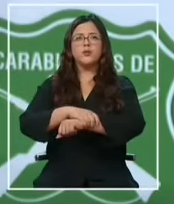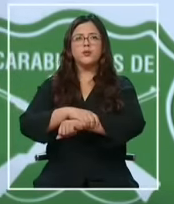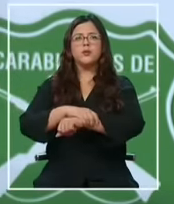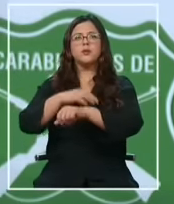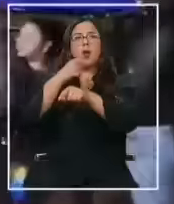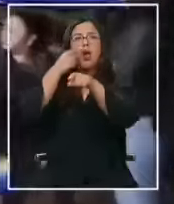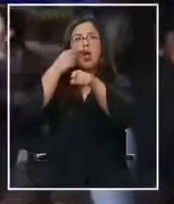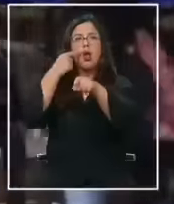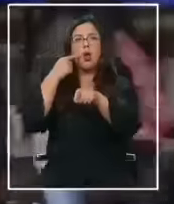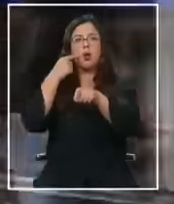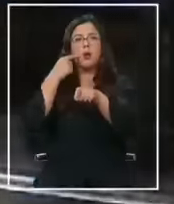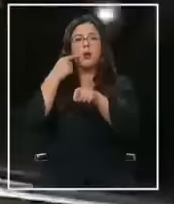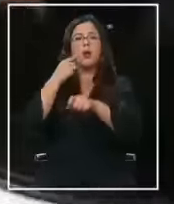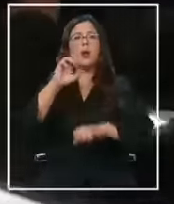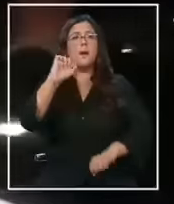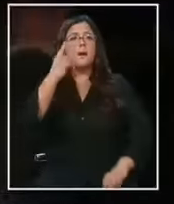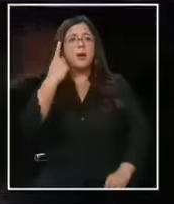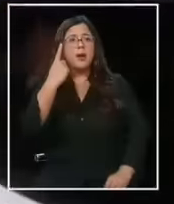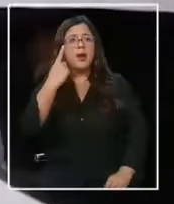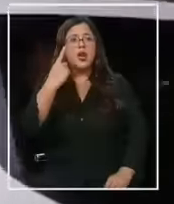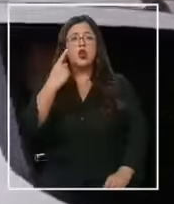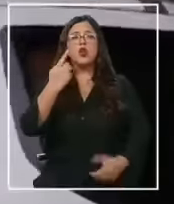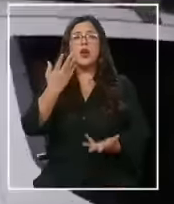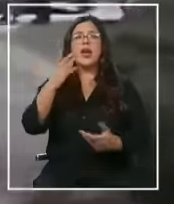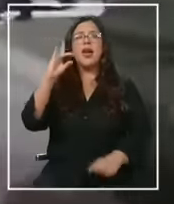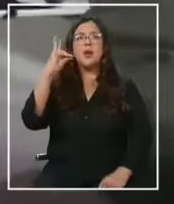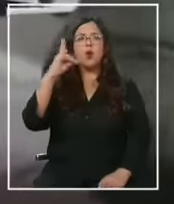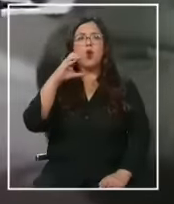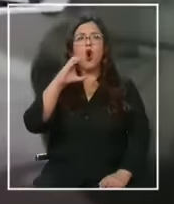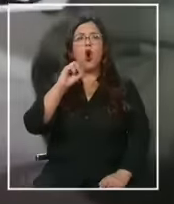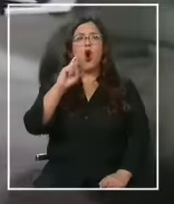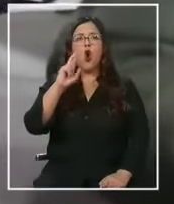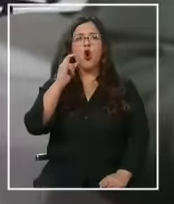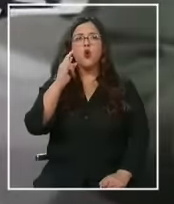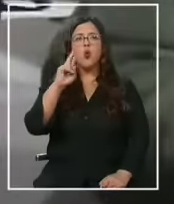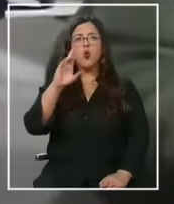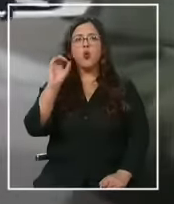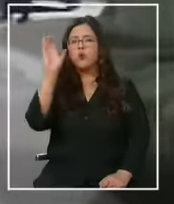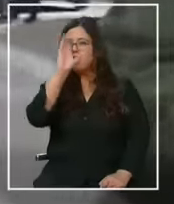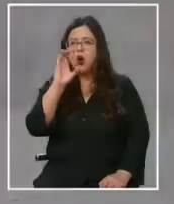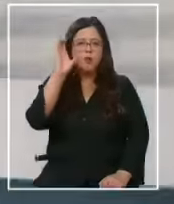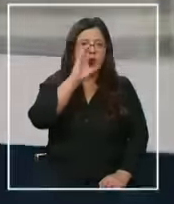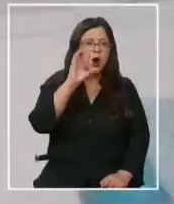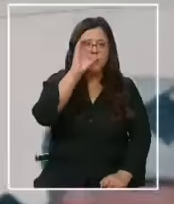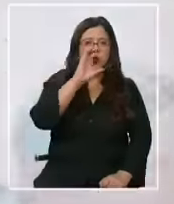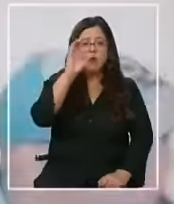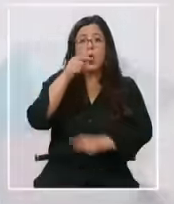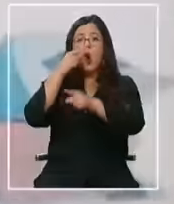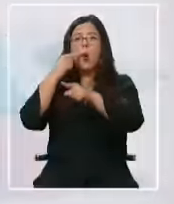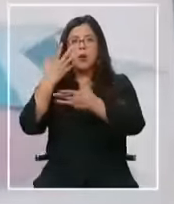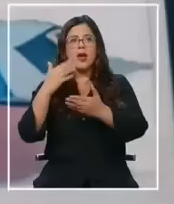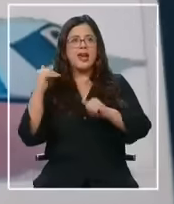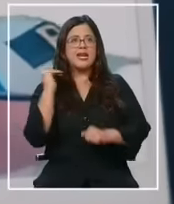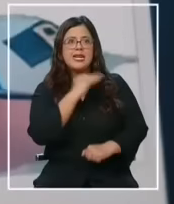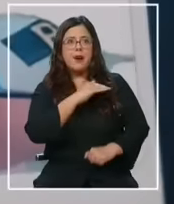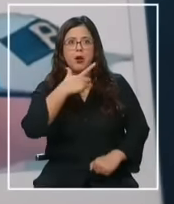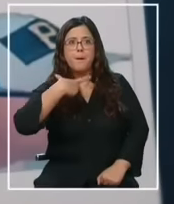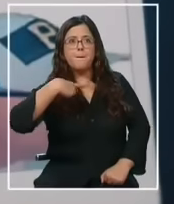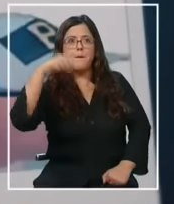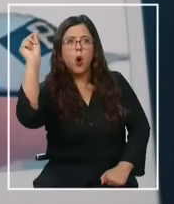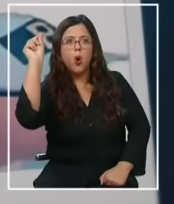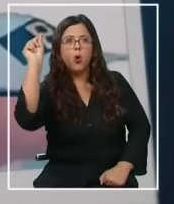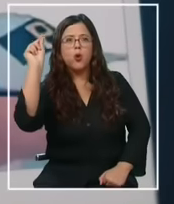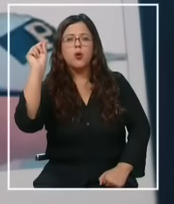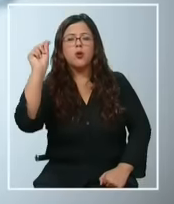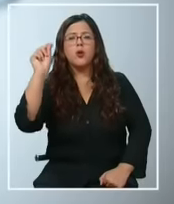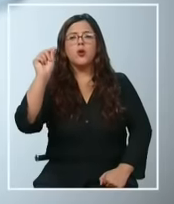de este individuo. Primero, Oruro, en Bolivia, fue el epicentro de su búsqueda. La rapidez de sus movimientos le permitieron salir del país en